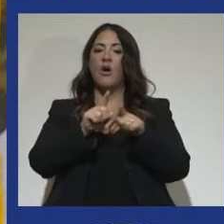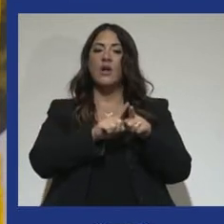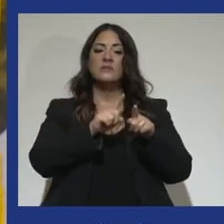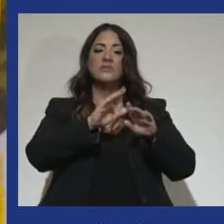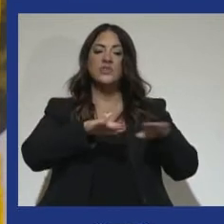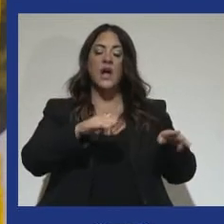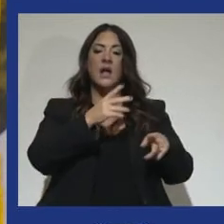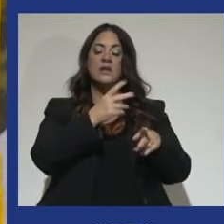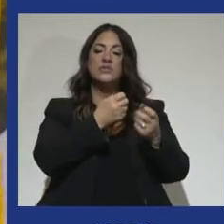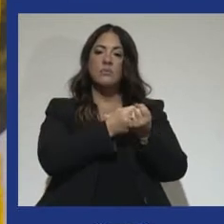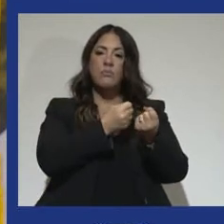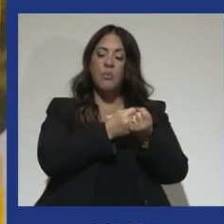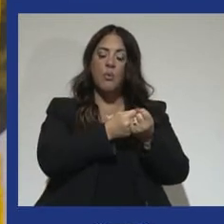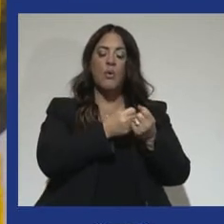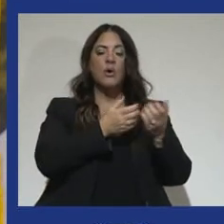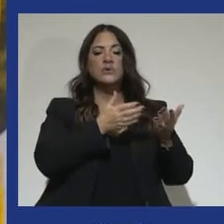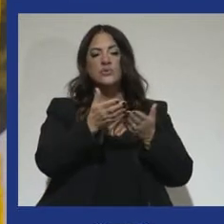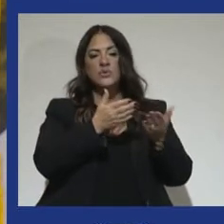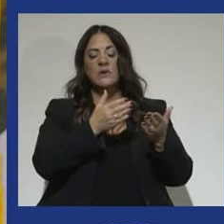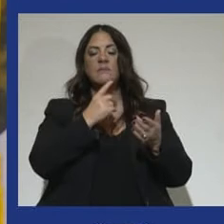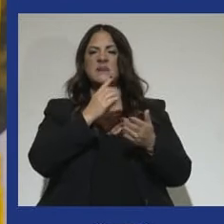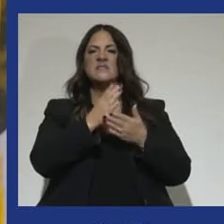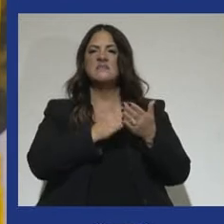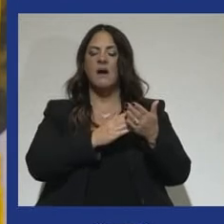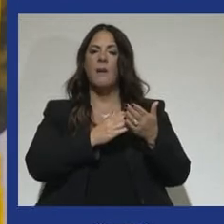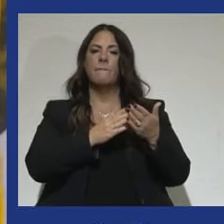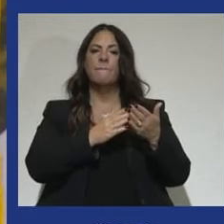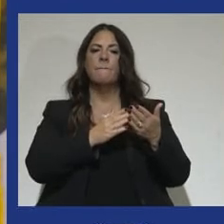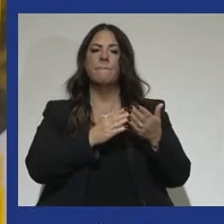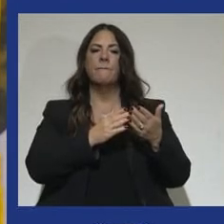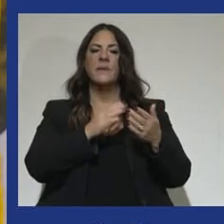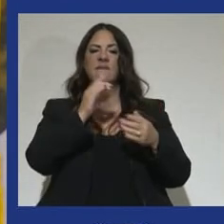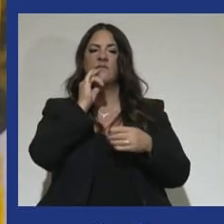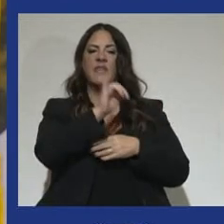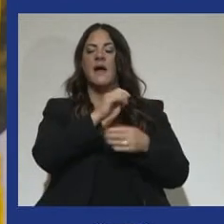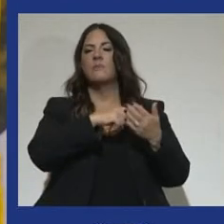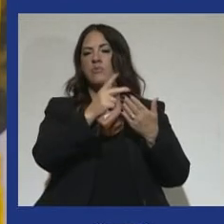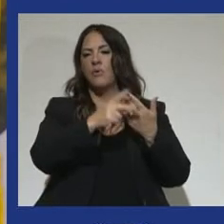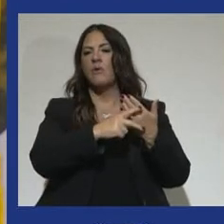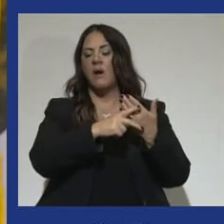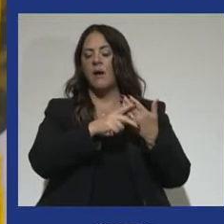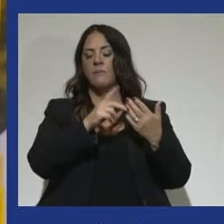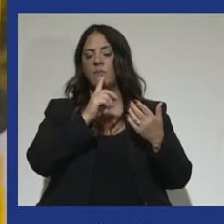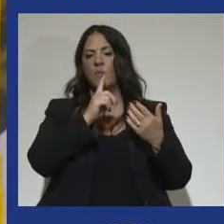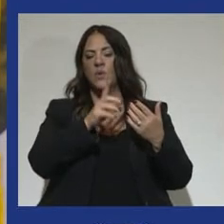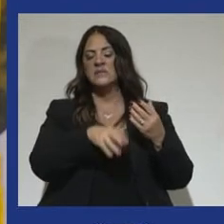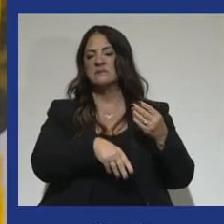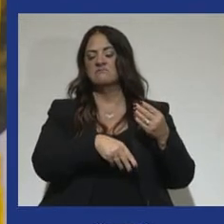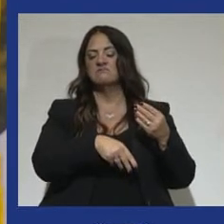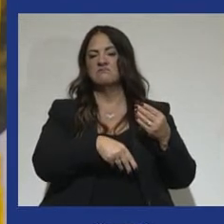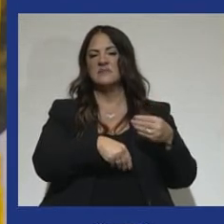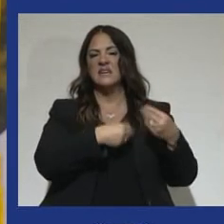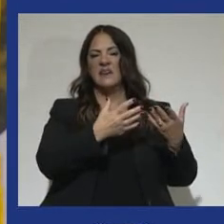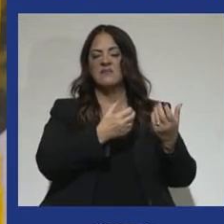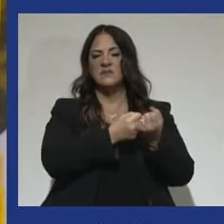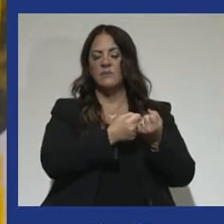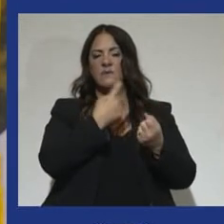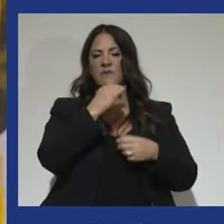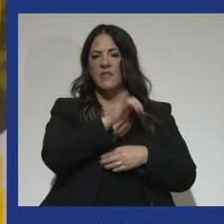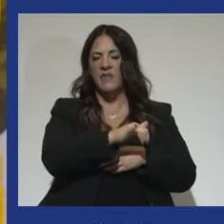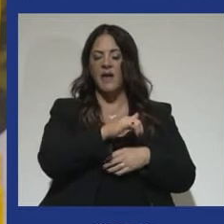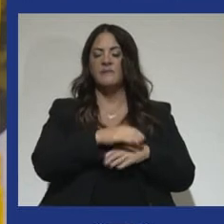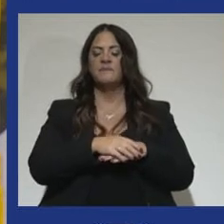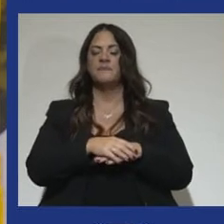y servicios de apoyo de menores hay restauraciones hechas también en ese programa y